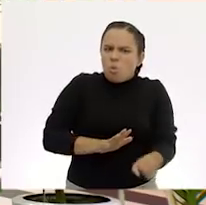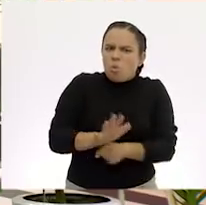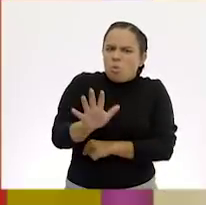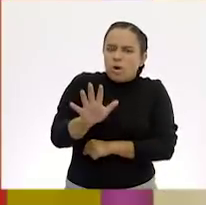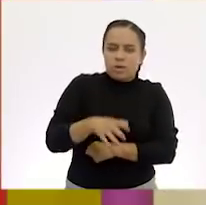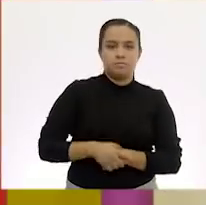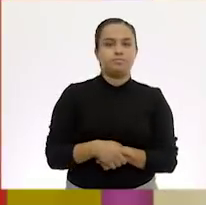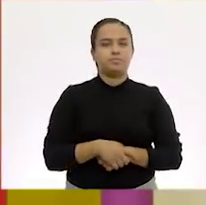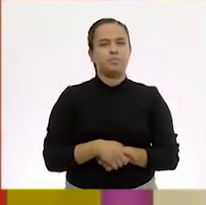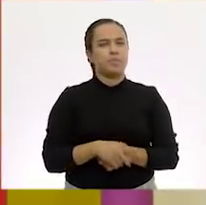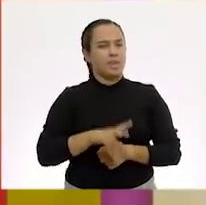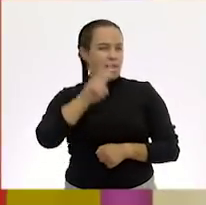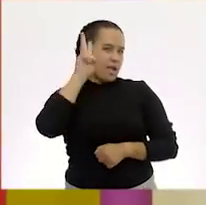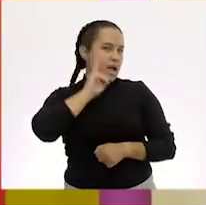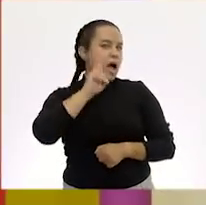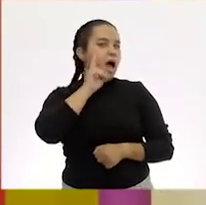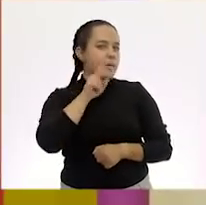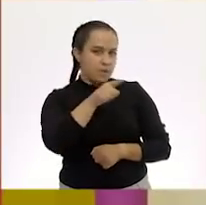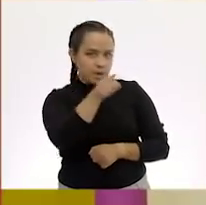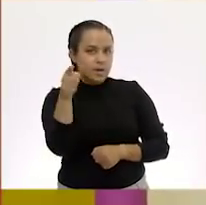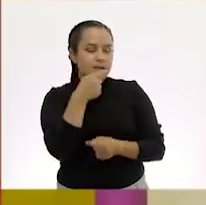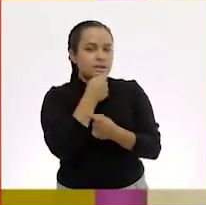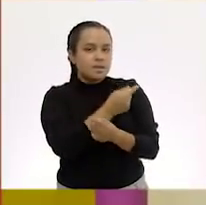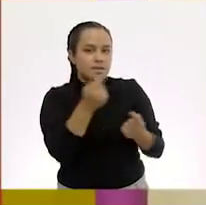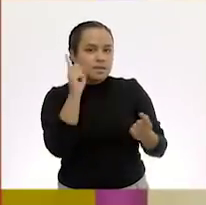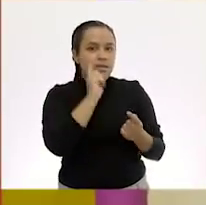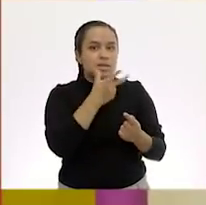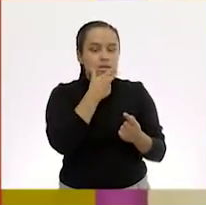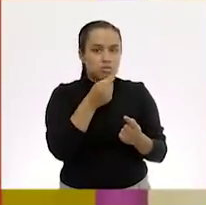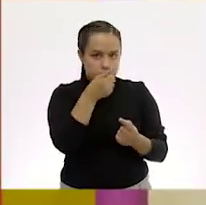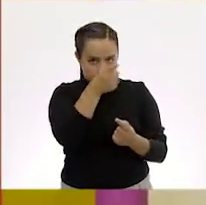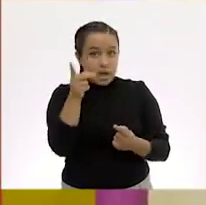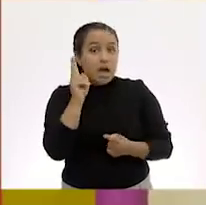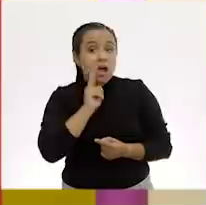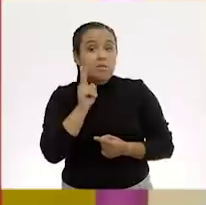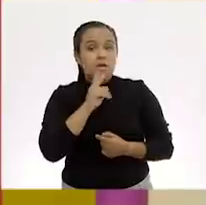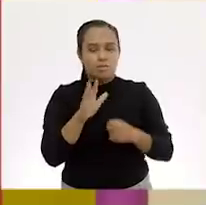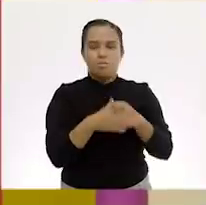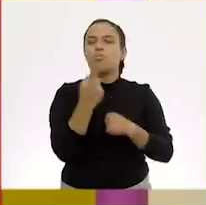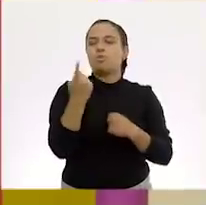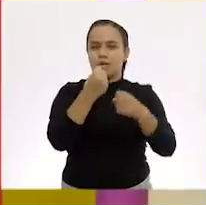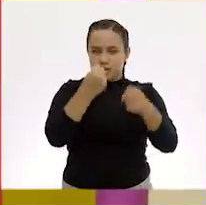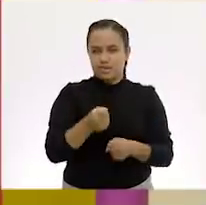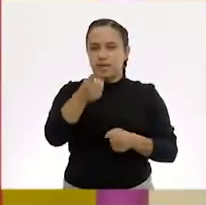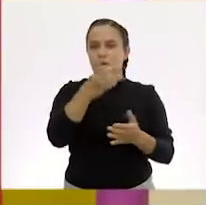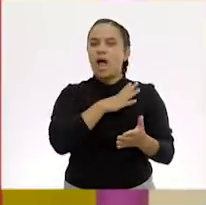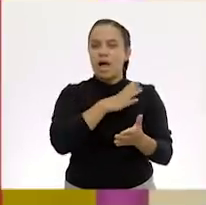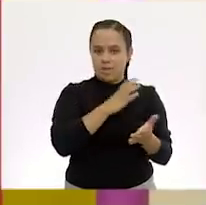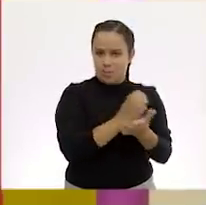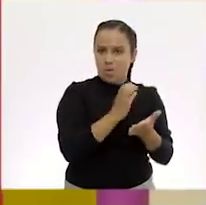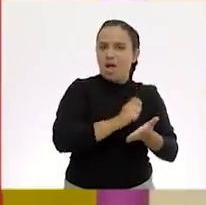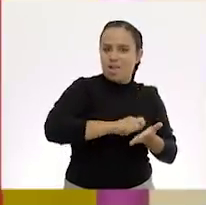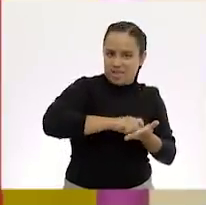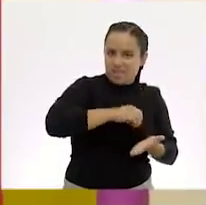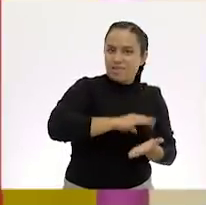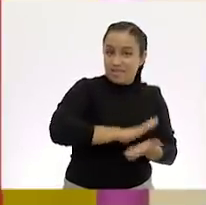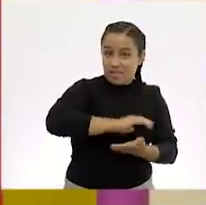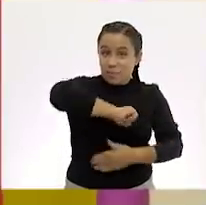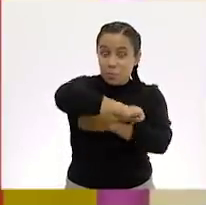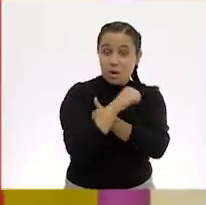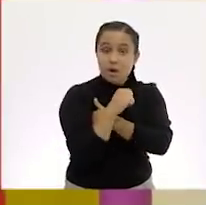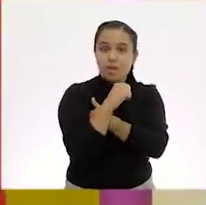A ver, esa vamos a dejársela entonces a las niñas y los niños en casa, porque seguramente tienen su cuaderno de anotaciones y